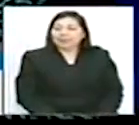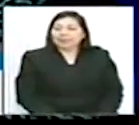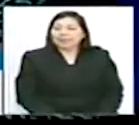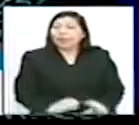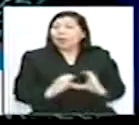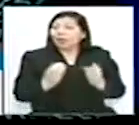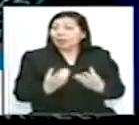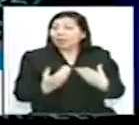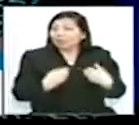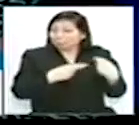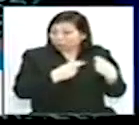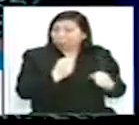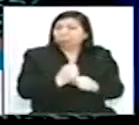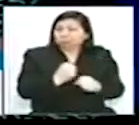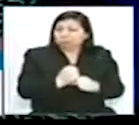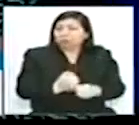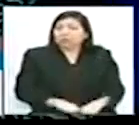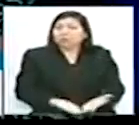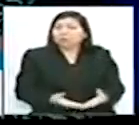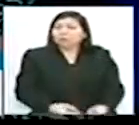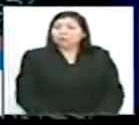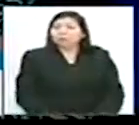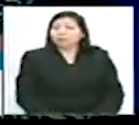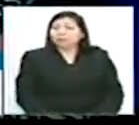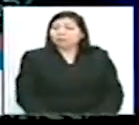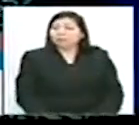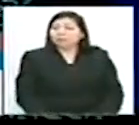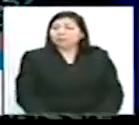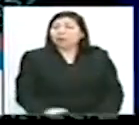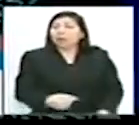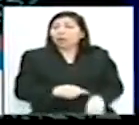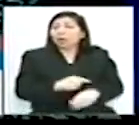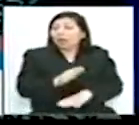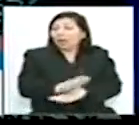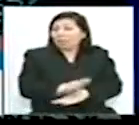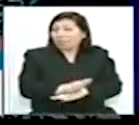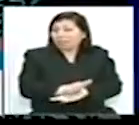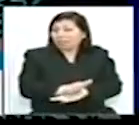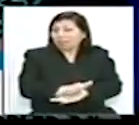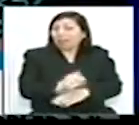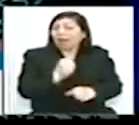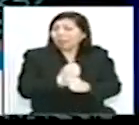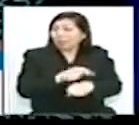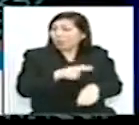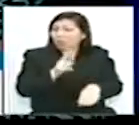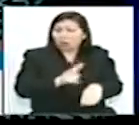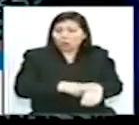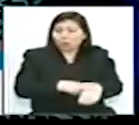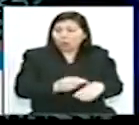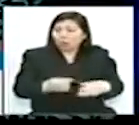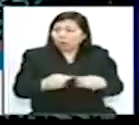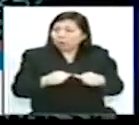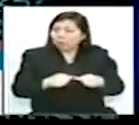El Congreso tiene funciones, hay sesión, como ha explicado el presidente, para horas de la tarde y es parte de las actividades normales que cumple una